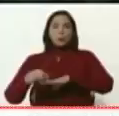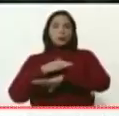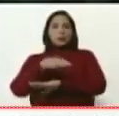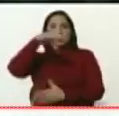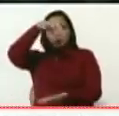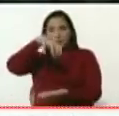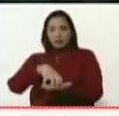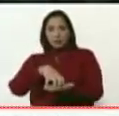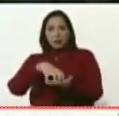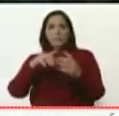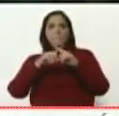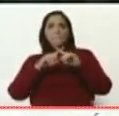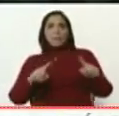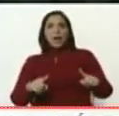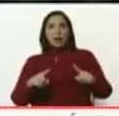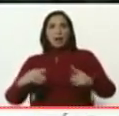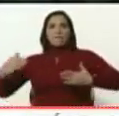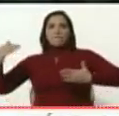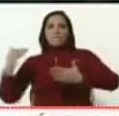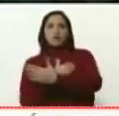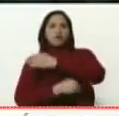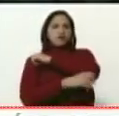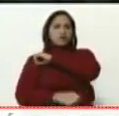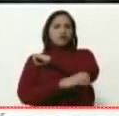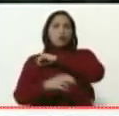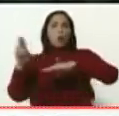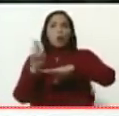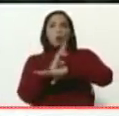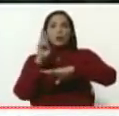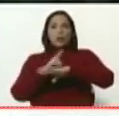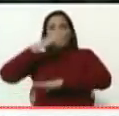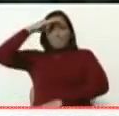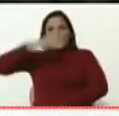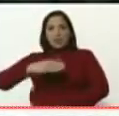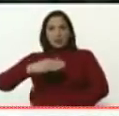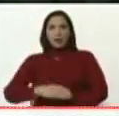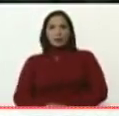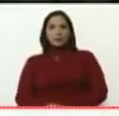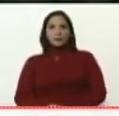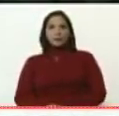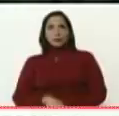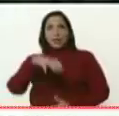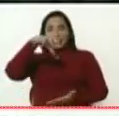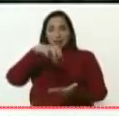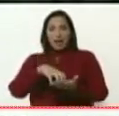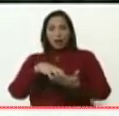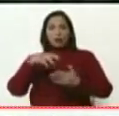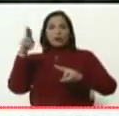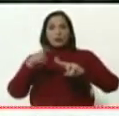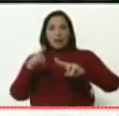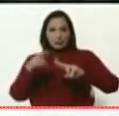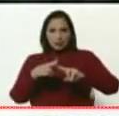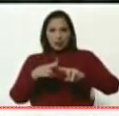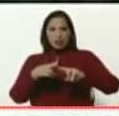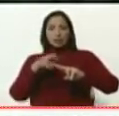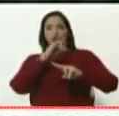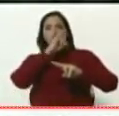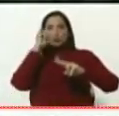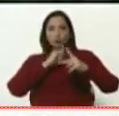estatales para asaltar unidades militares en los estados Táchira,